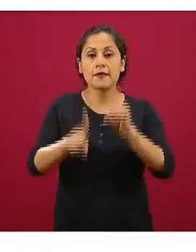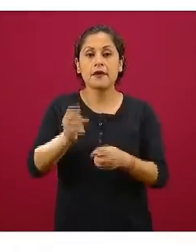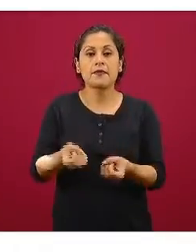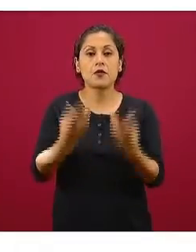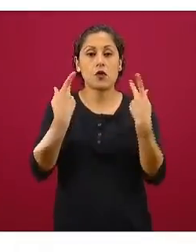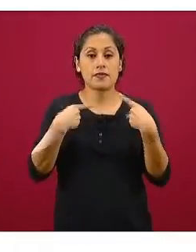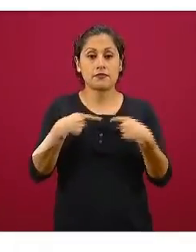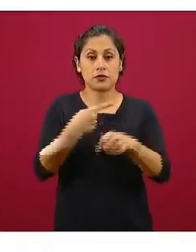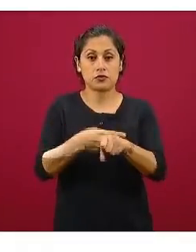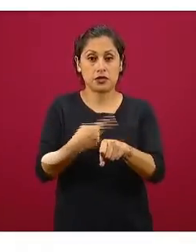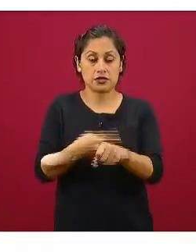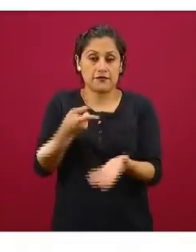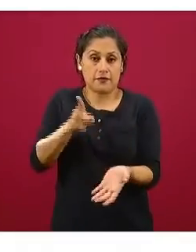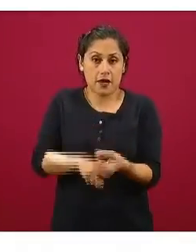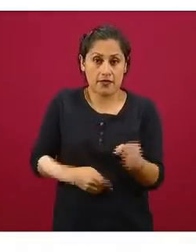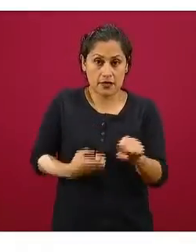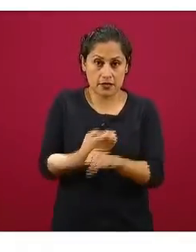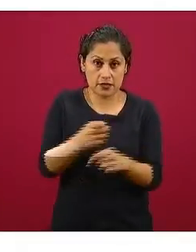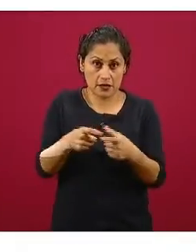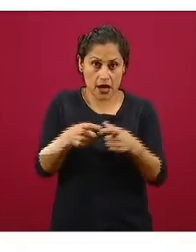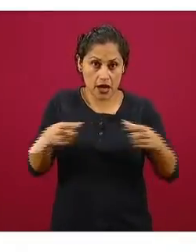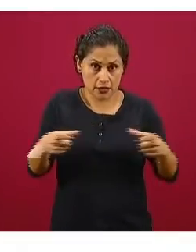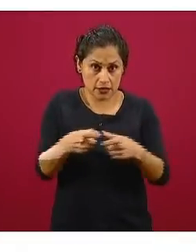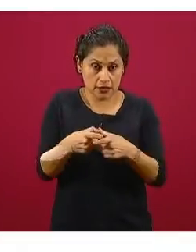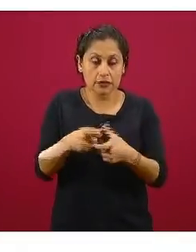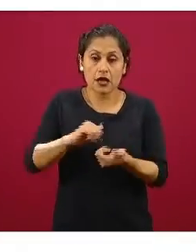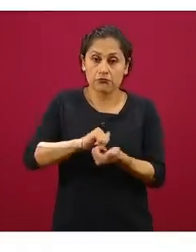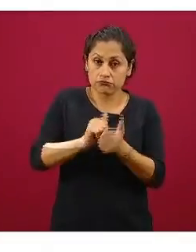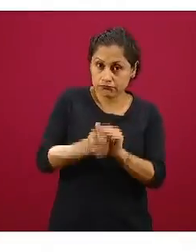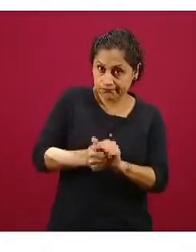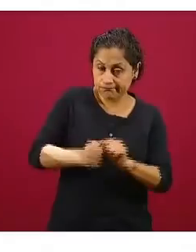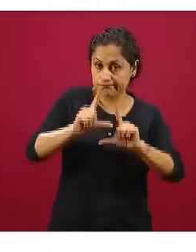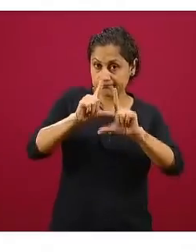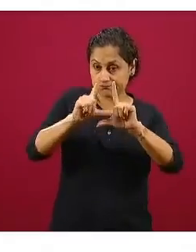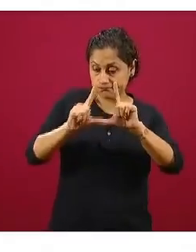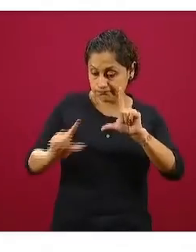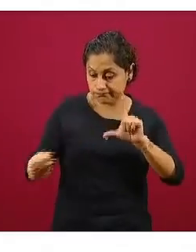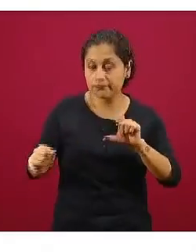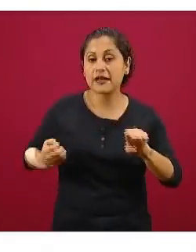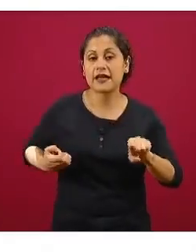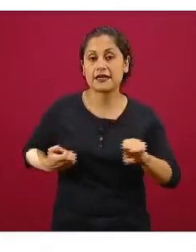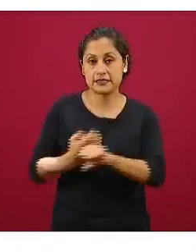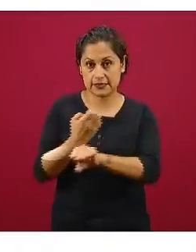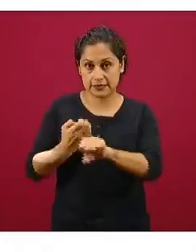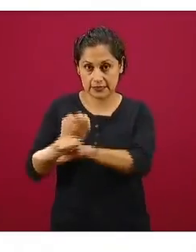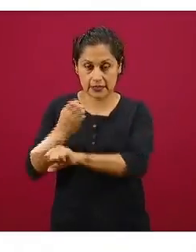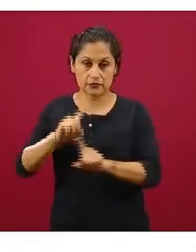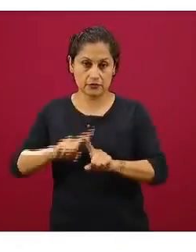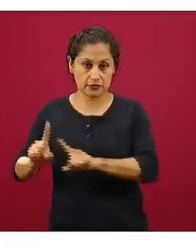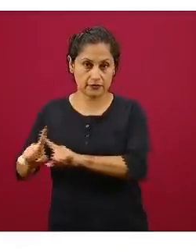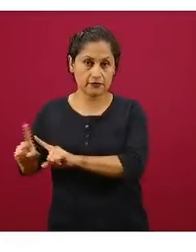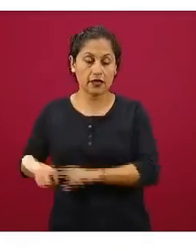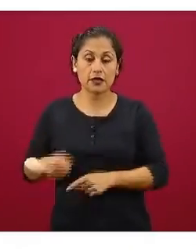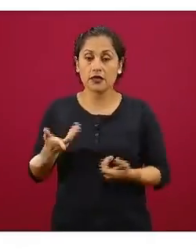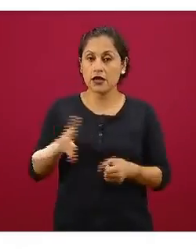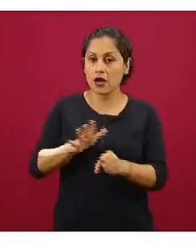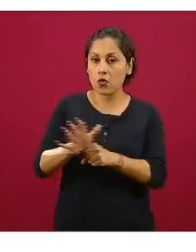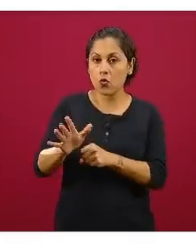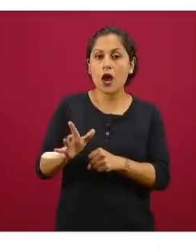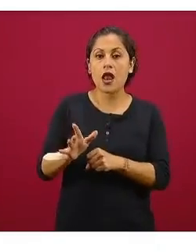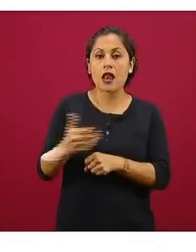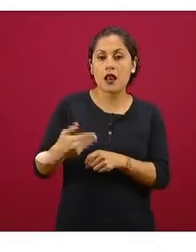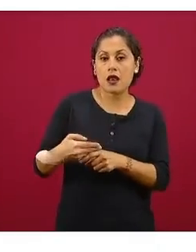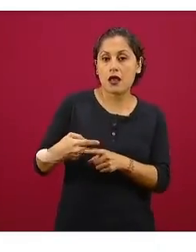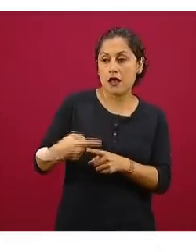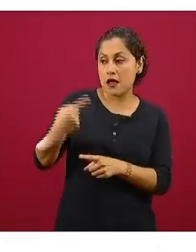confirmados. Y si vemos la siguiente diapositiva, podremos también identificar en orden descendente cuáles son las entidades que en los últimos 14 días